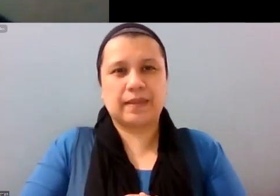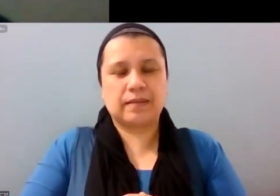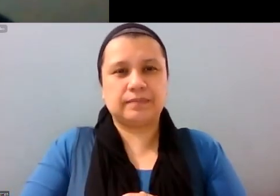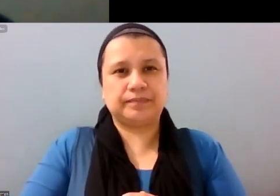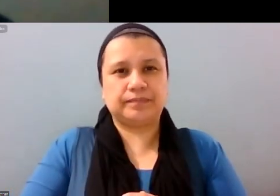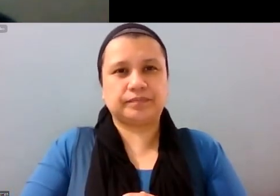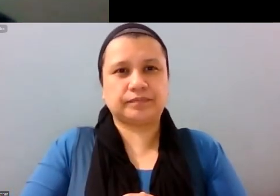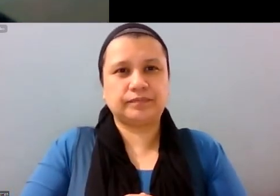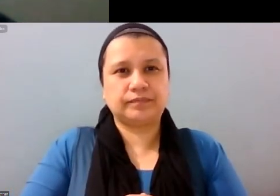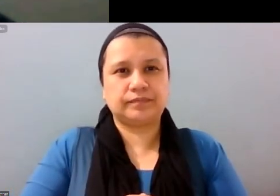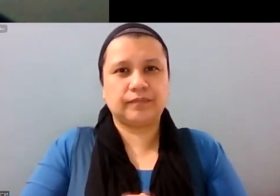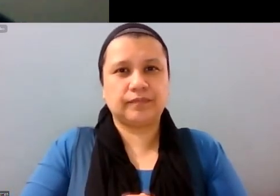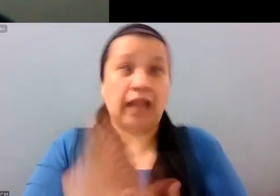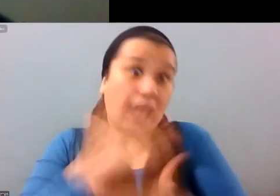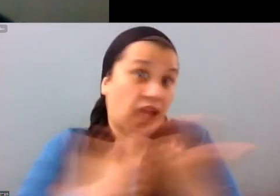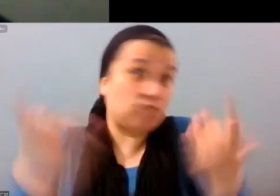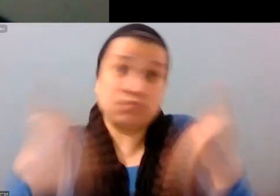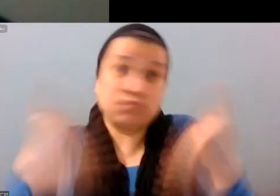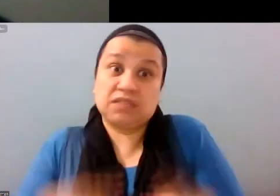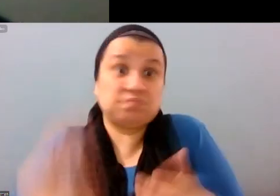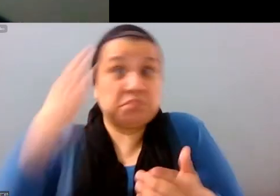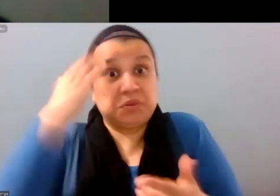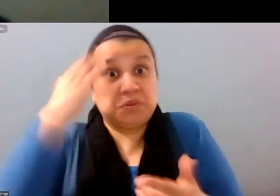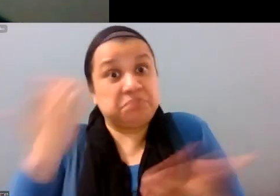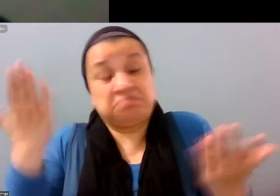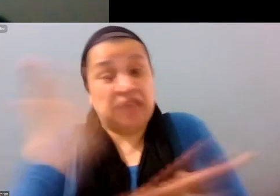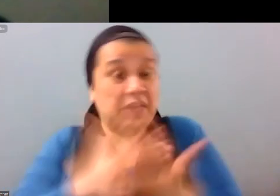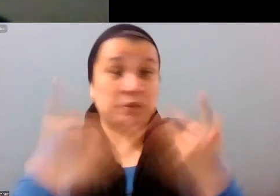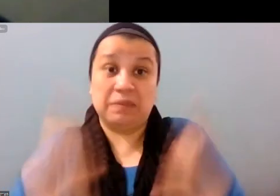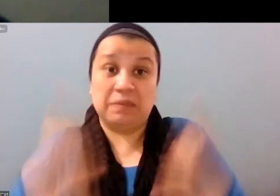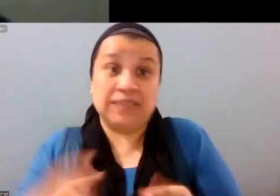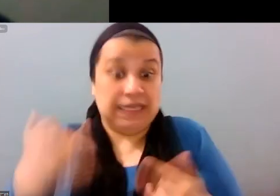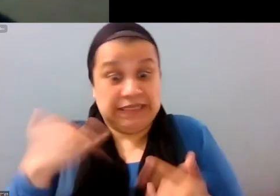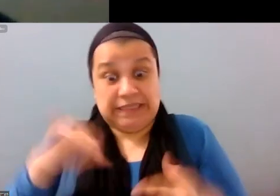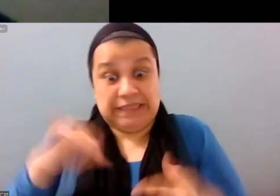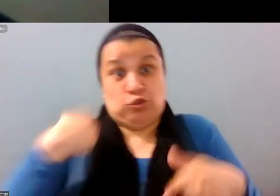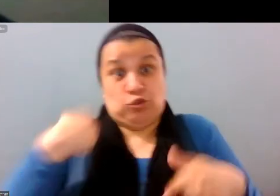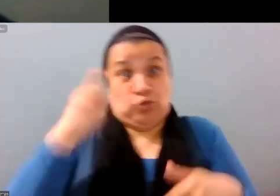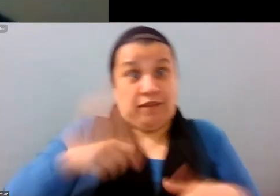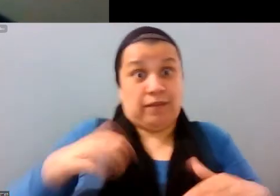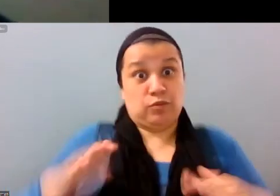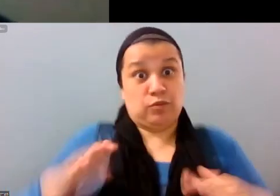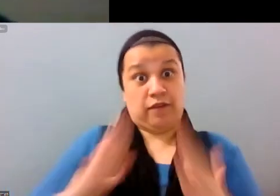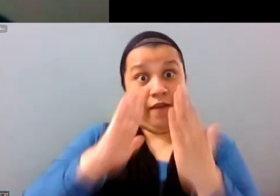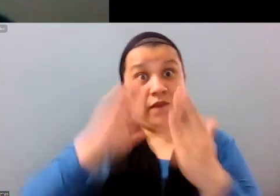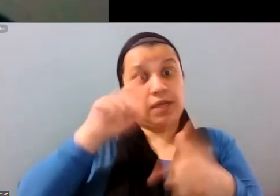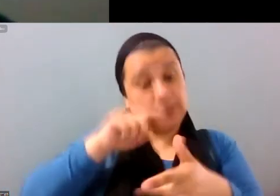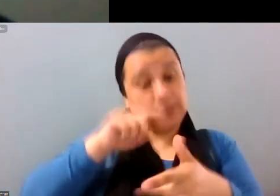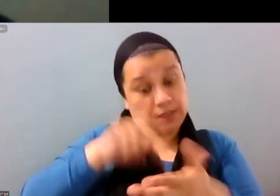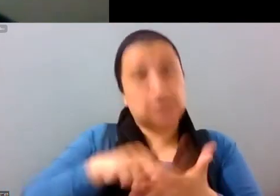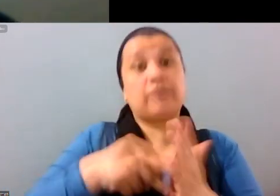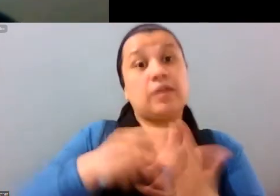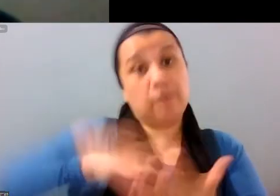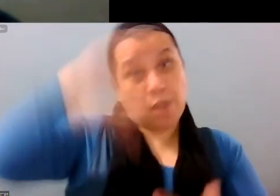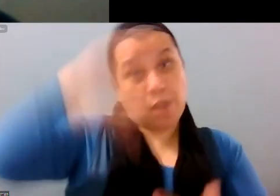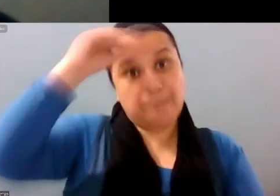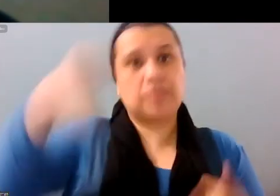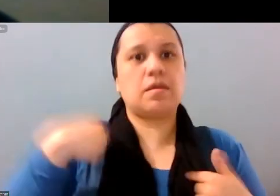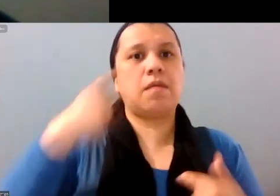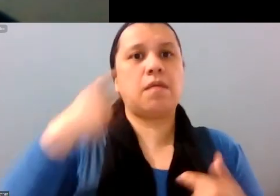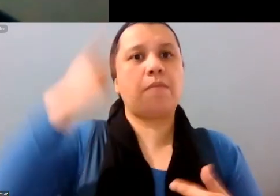por algo pasan las cosas ¿verdad? y si nos tocó enfrentar esto es para que nosotros mismos también como padres aprendamos estoy